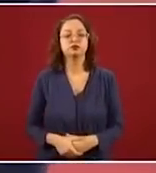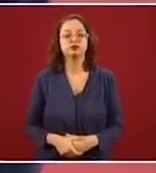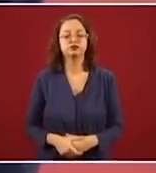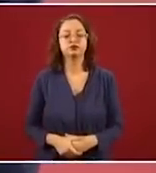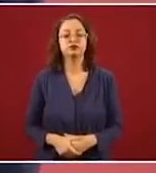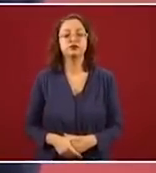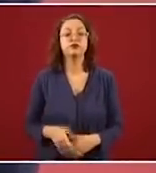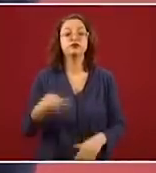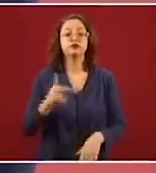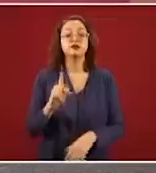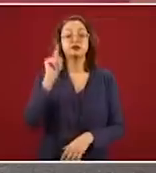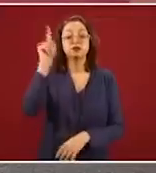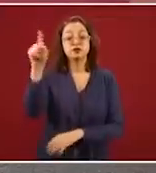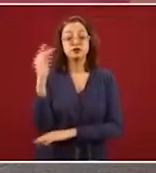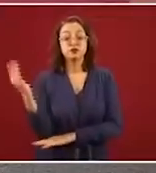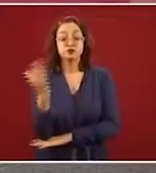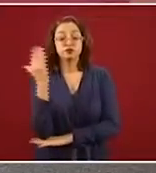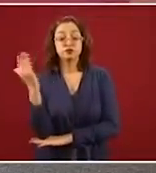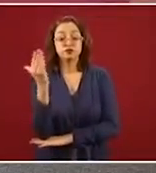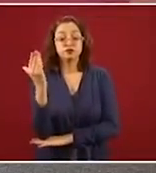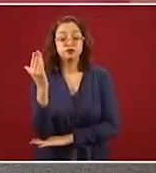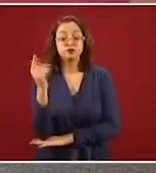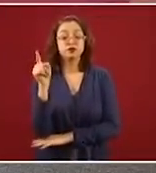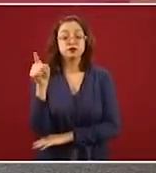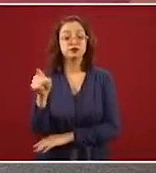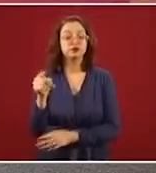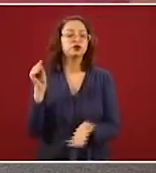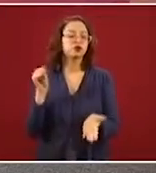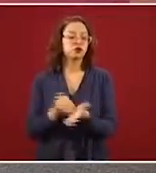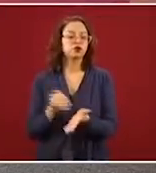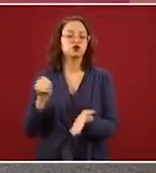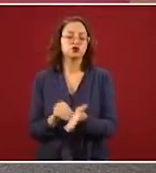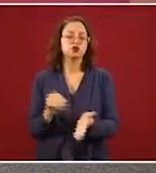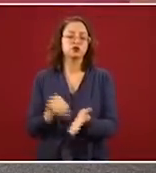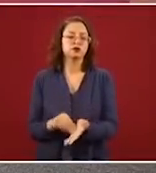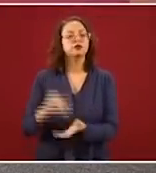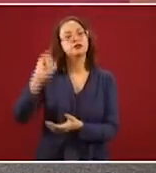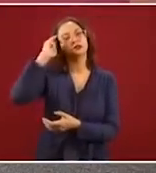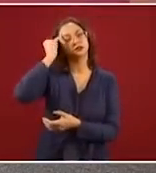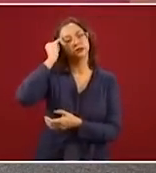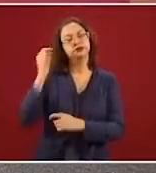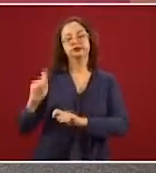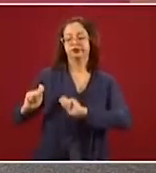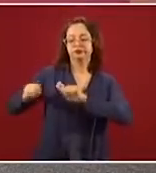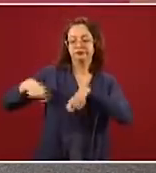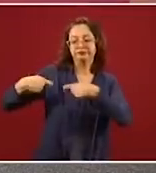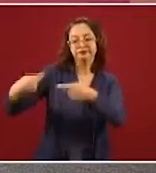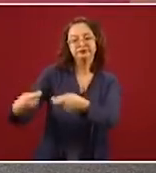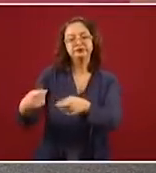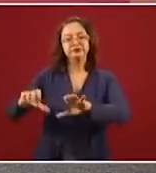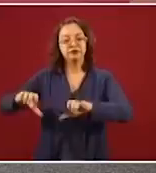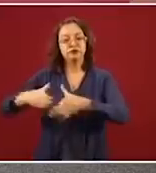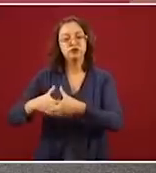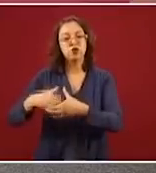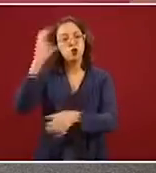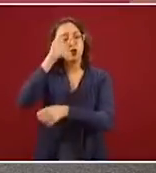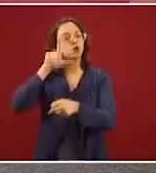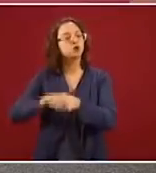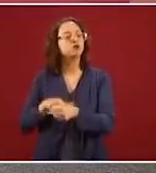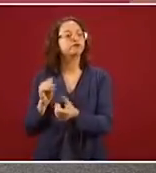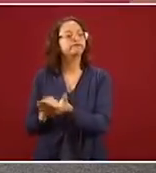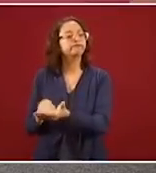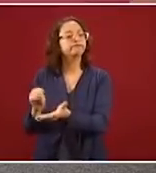Pero en Milpalta se mantienen las tradiciones comunitarias, la cultura.